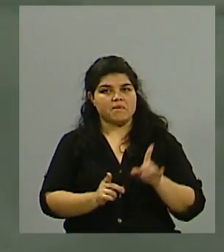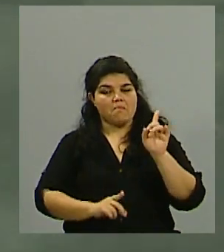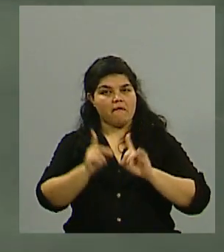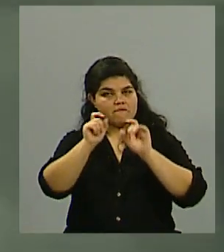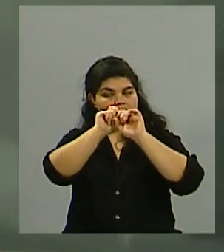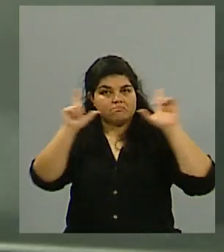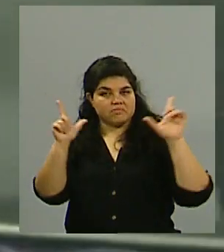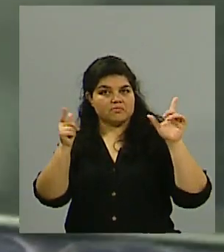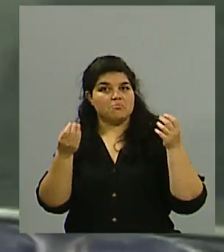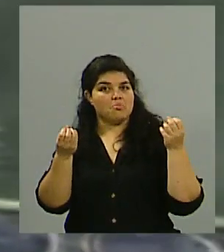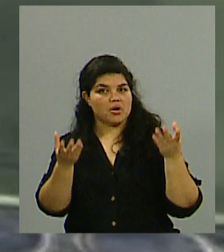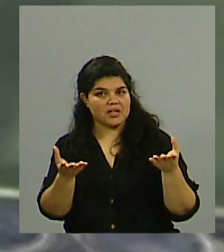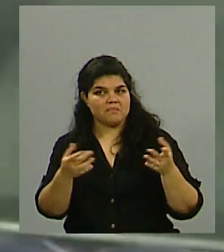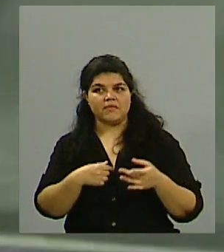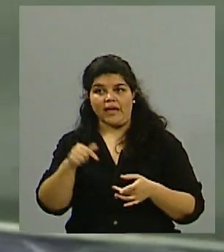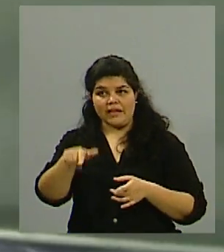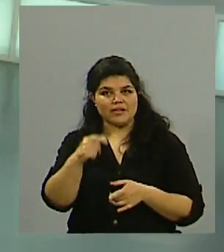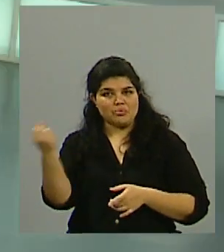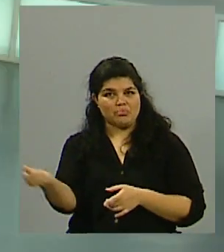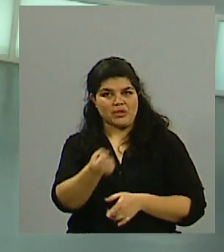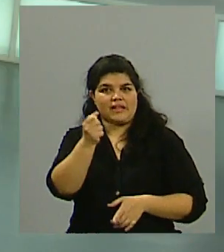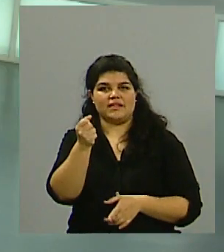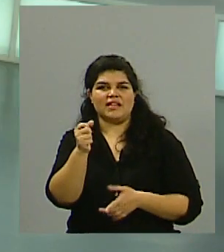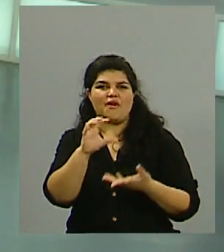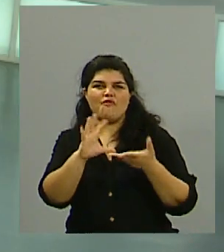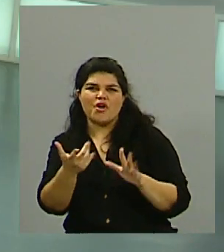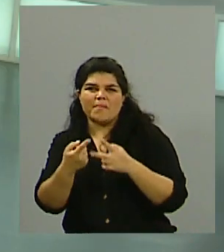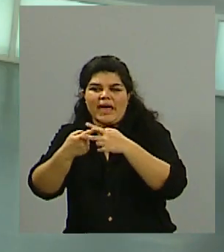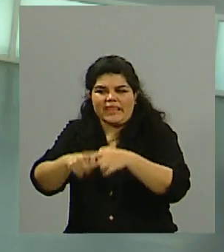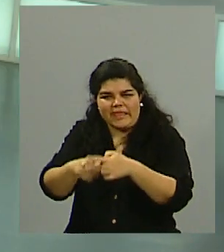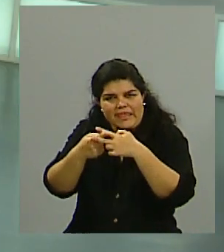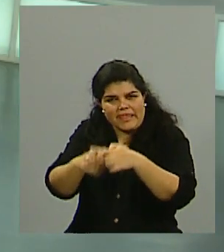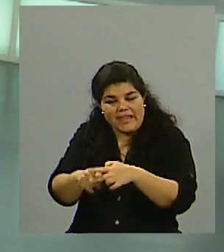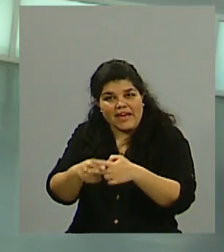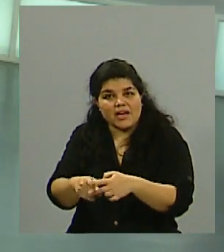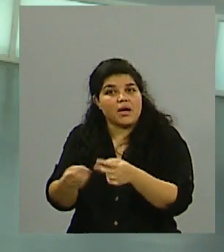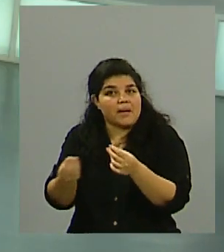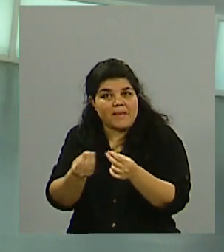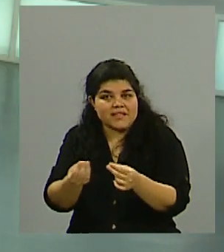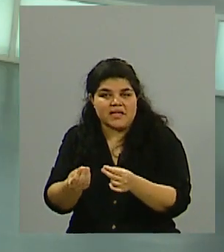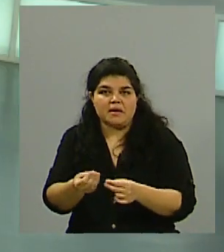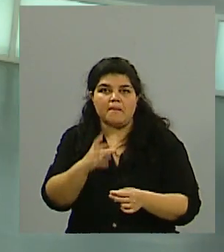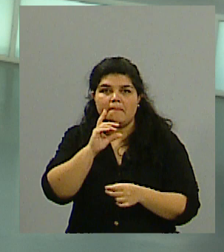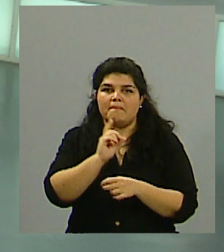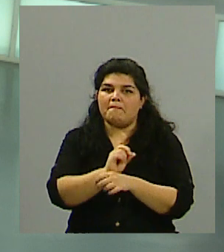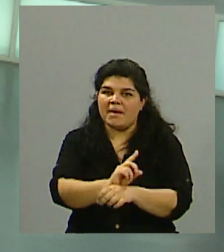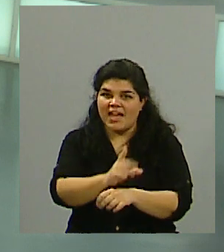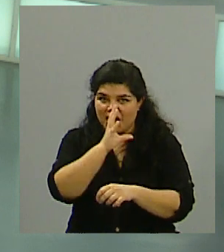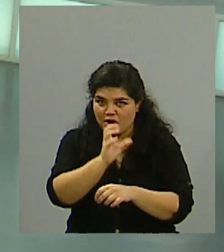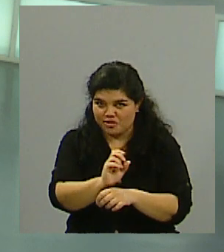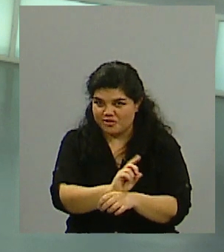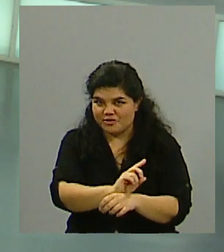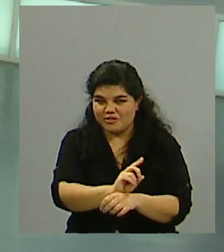tan importante estas técnicas, tiene que ver con cómo a través de los años los perros cada vez tienen